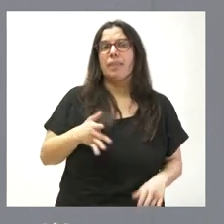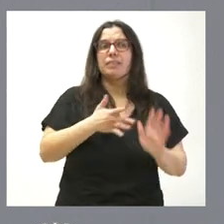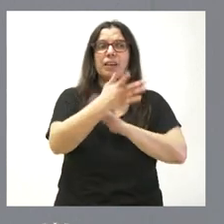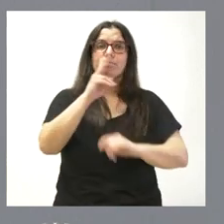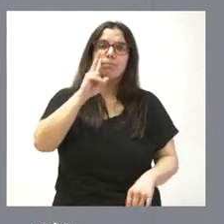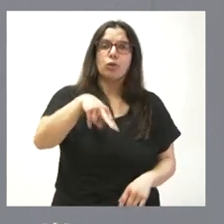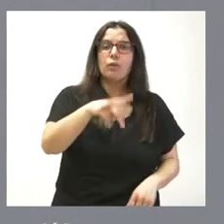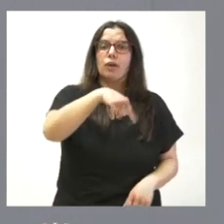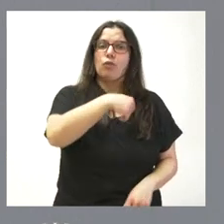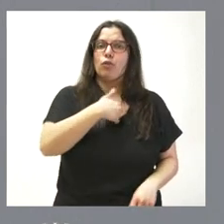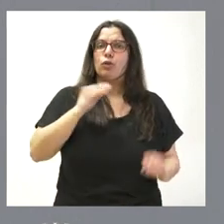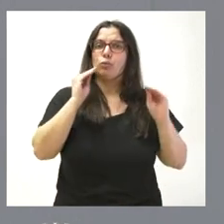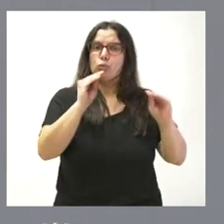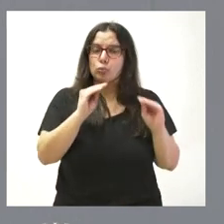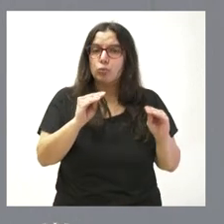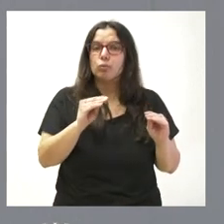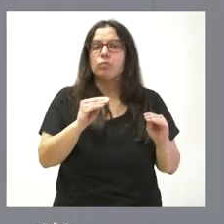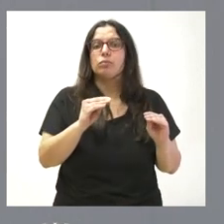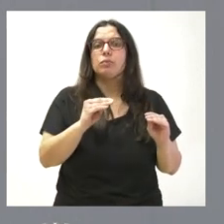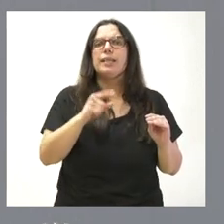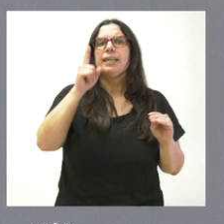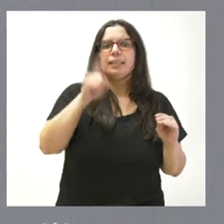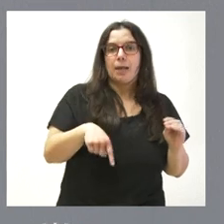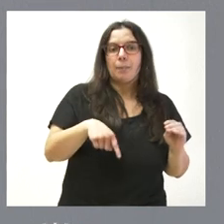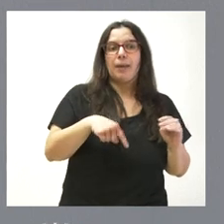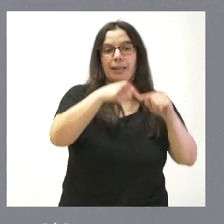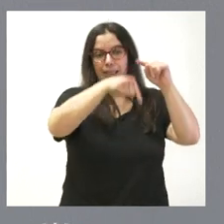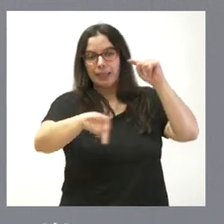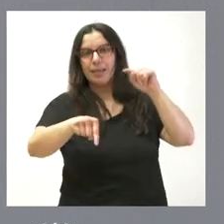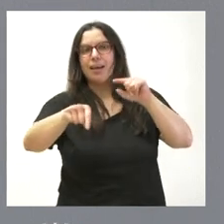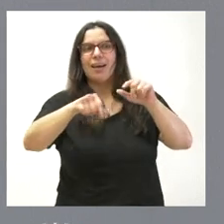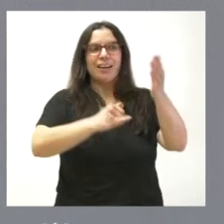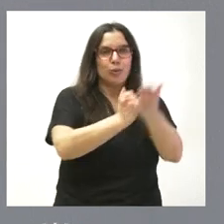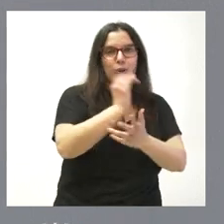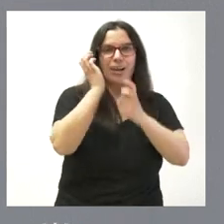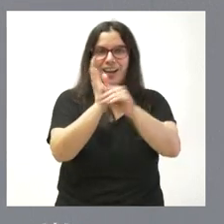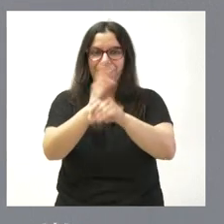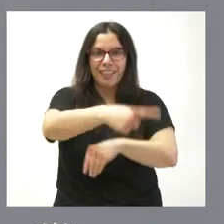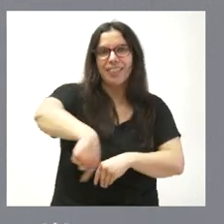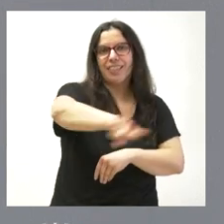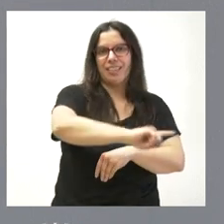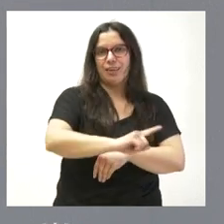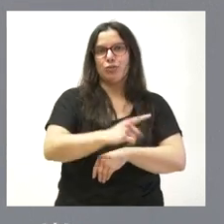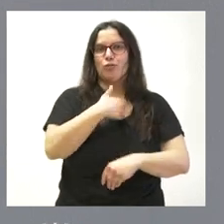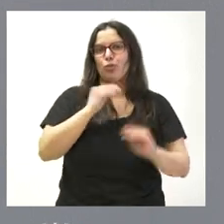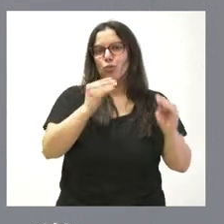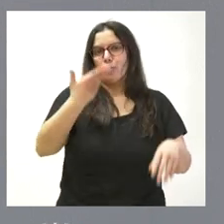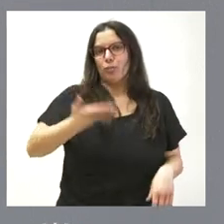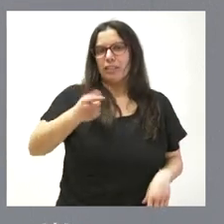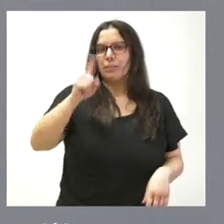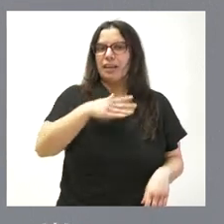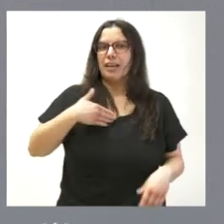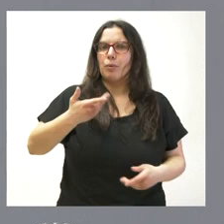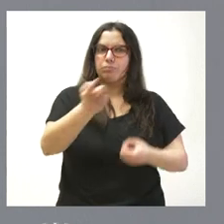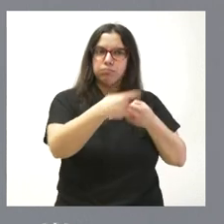solamente el papel de la organizaciones profesionales agrarias sino el papel que los agricultores y los ganaderos tienen en nuestra comunidad Autónoma que queremos que estén Implicados En